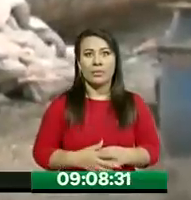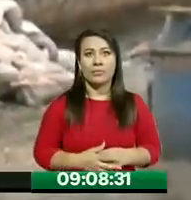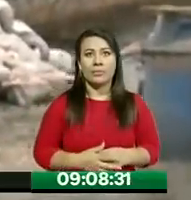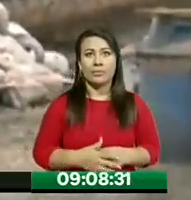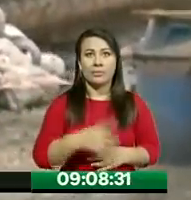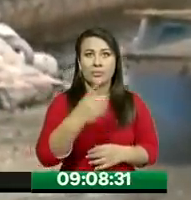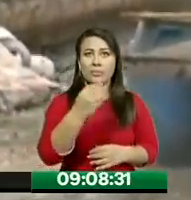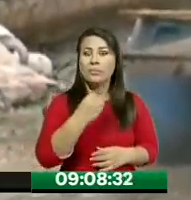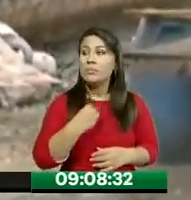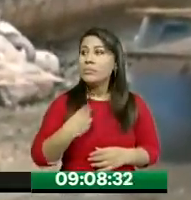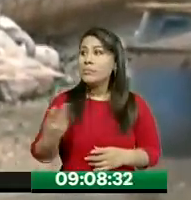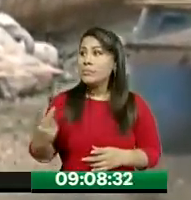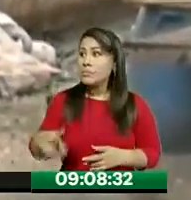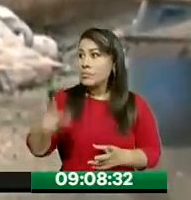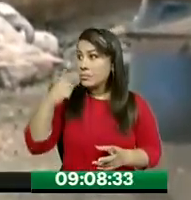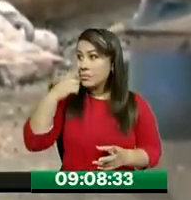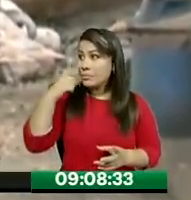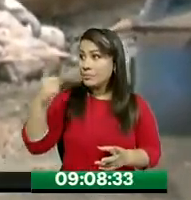al regresar.